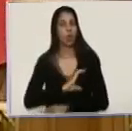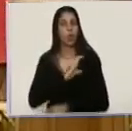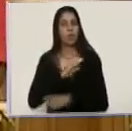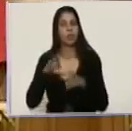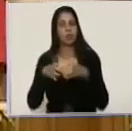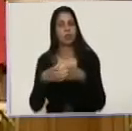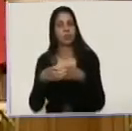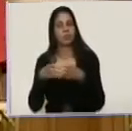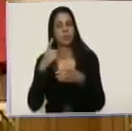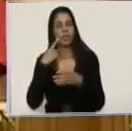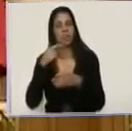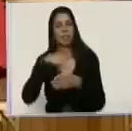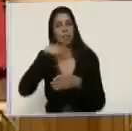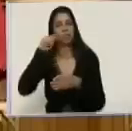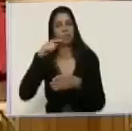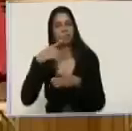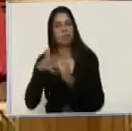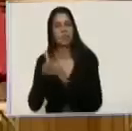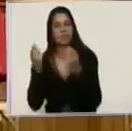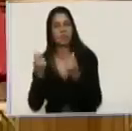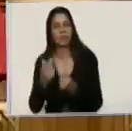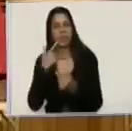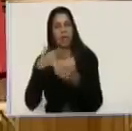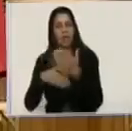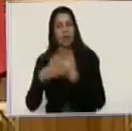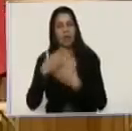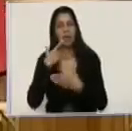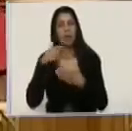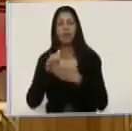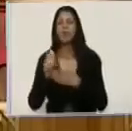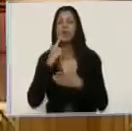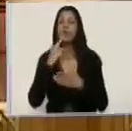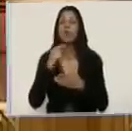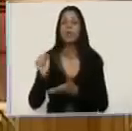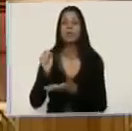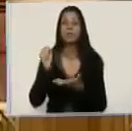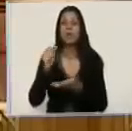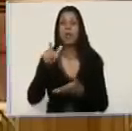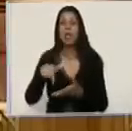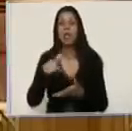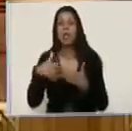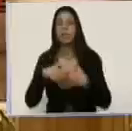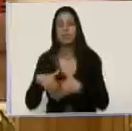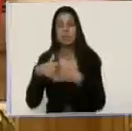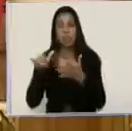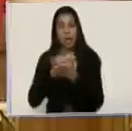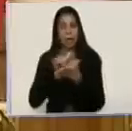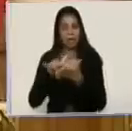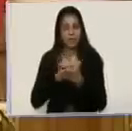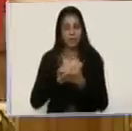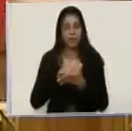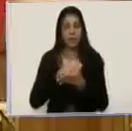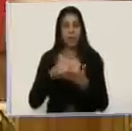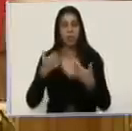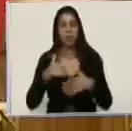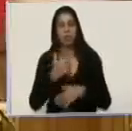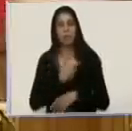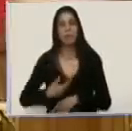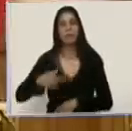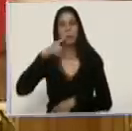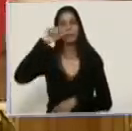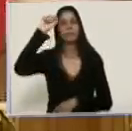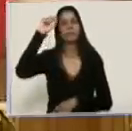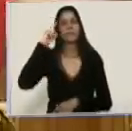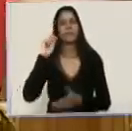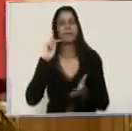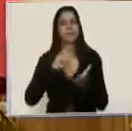Y de ahí el plan de recuperación económica, cuando viene el presidente Maduro y su equipo y